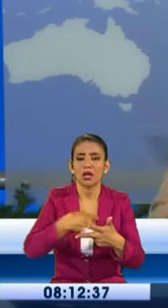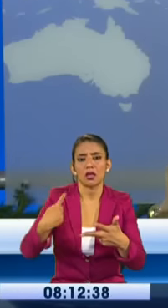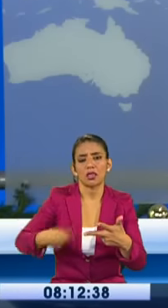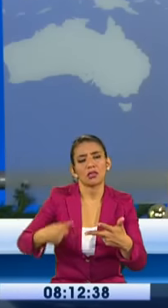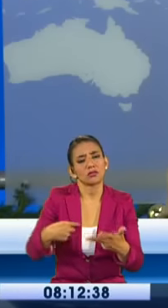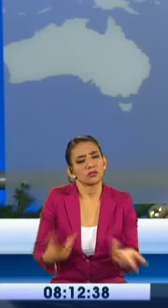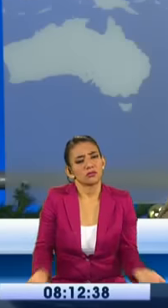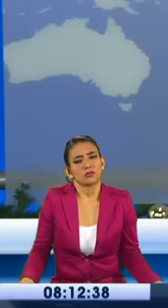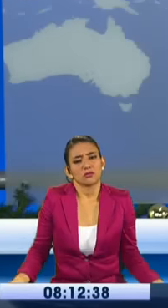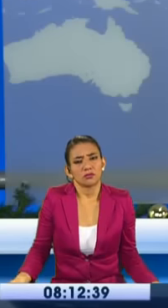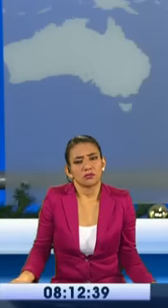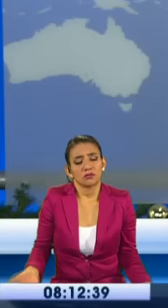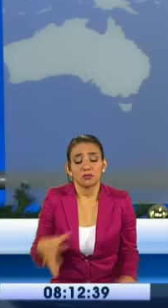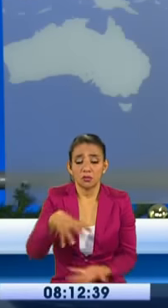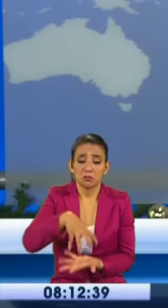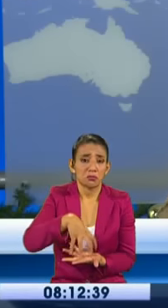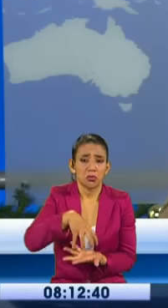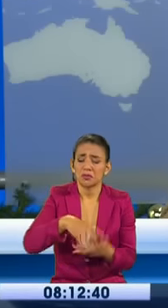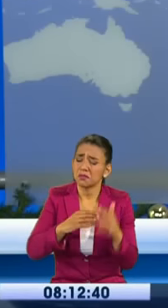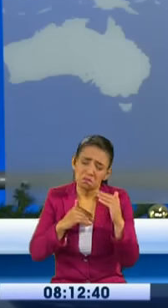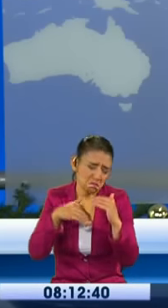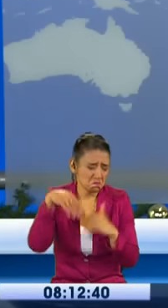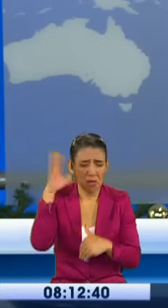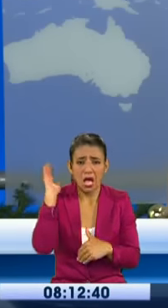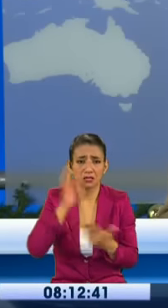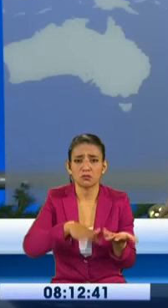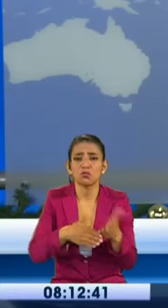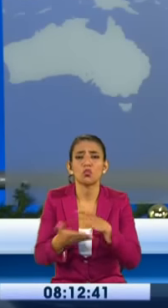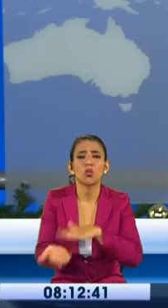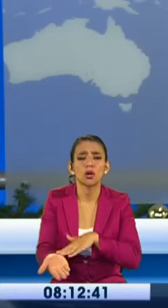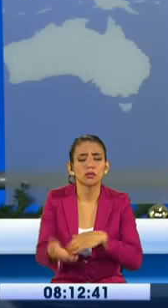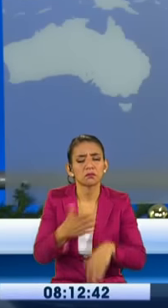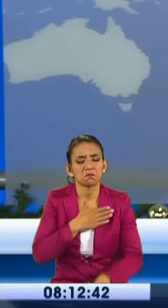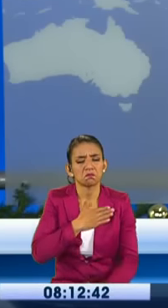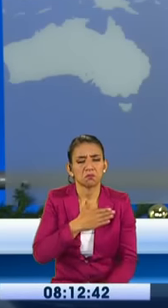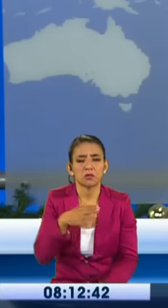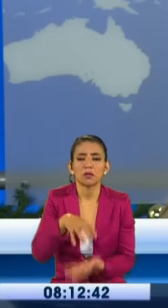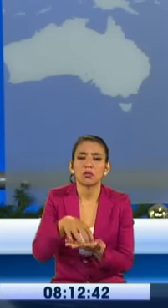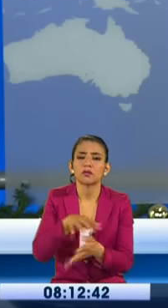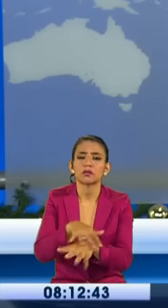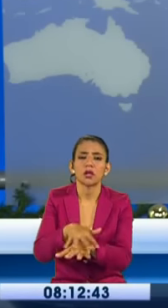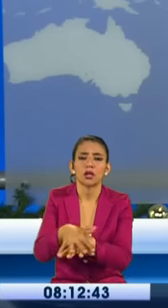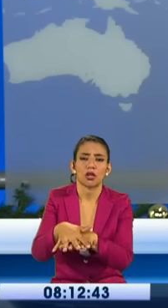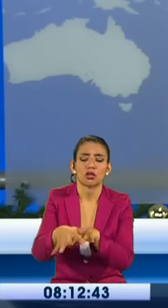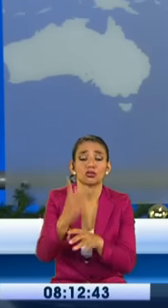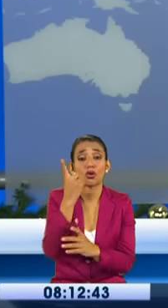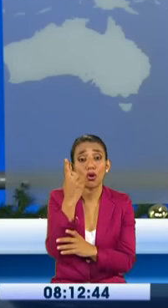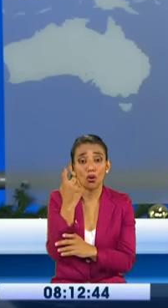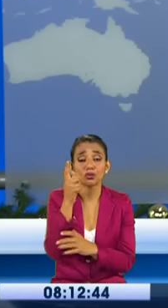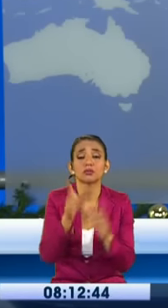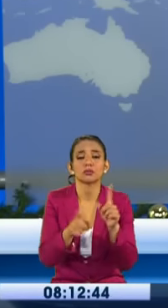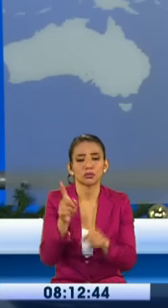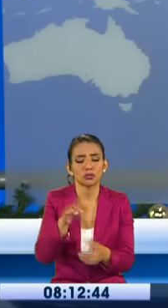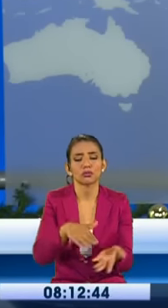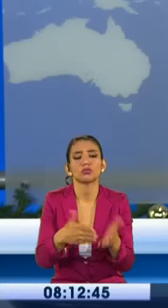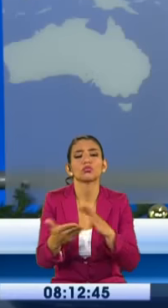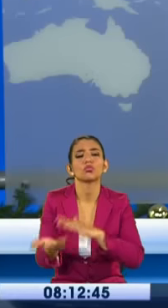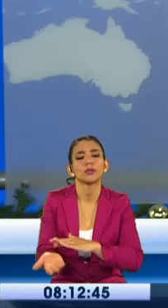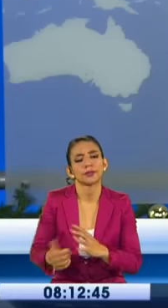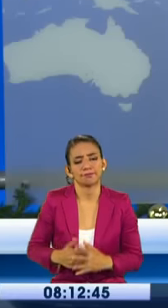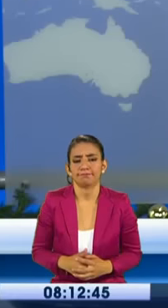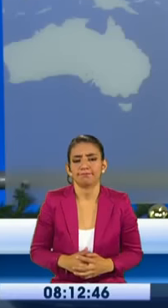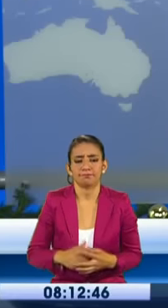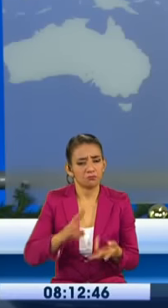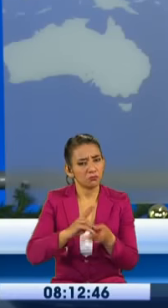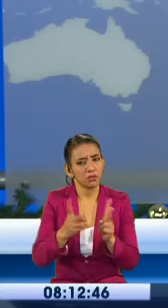una barbaridad. Y la provincia que reportó mayor número de muertos, lamentable esto, Los Ríos. 11 personas perdieron la vida.